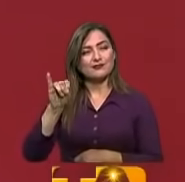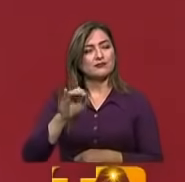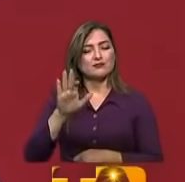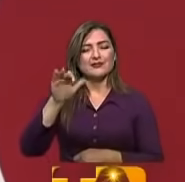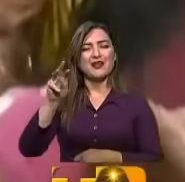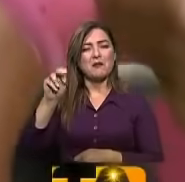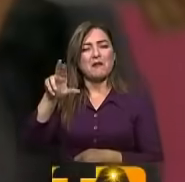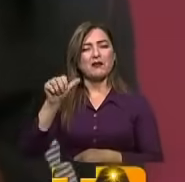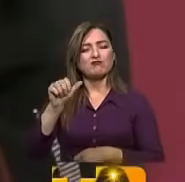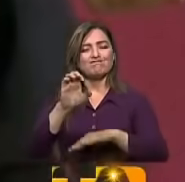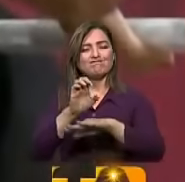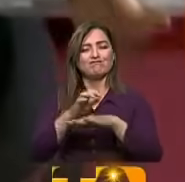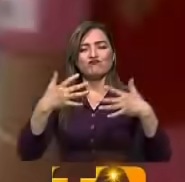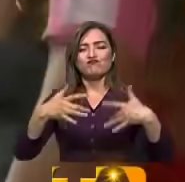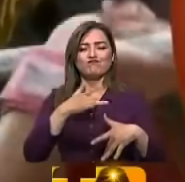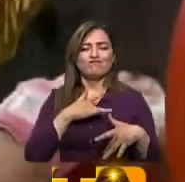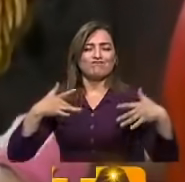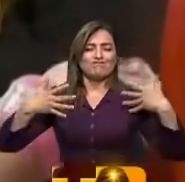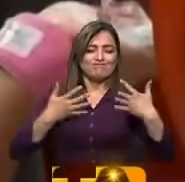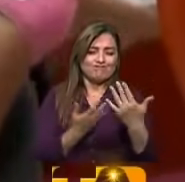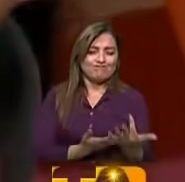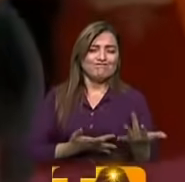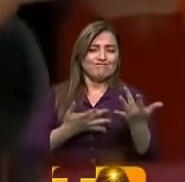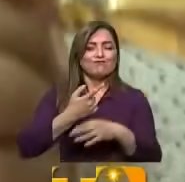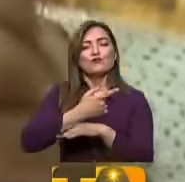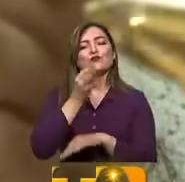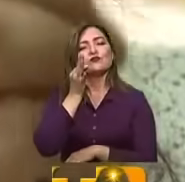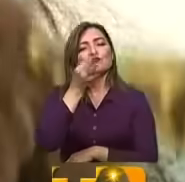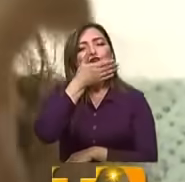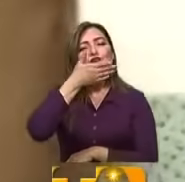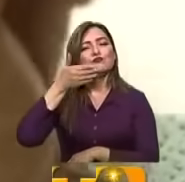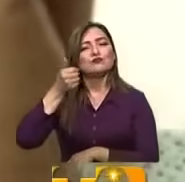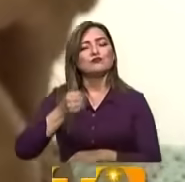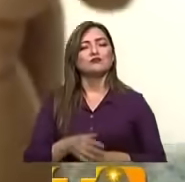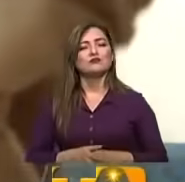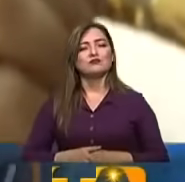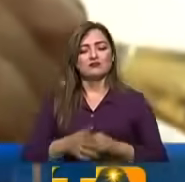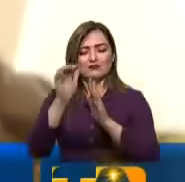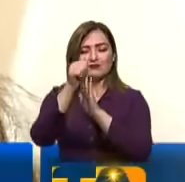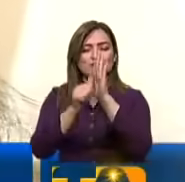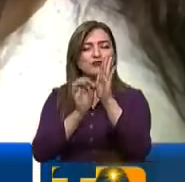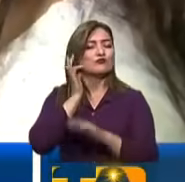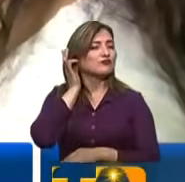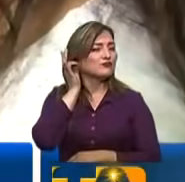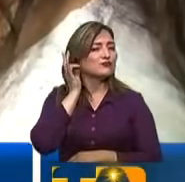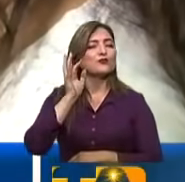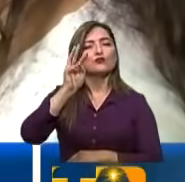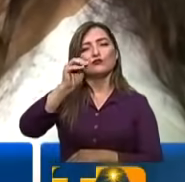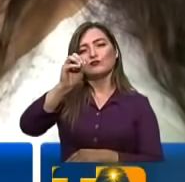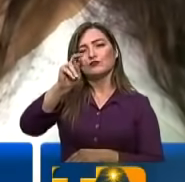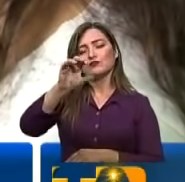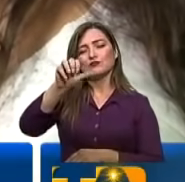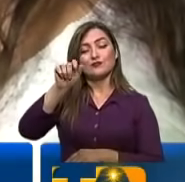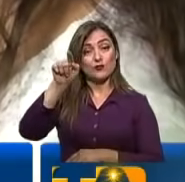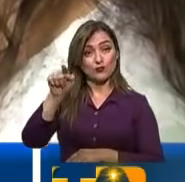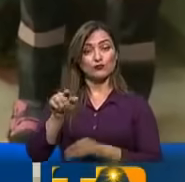Salazar dieron al Ecuador una dosis de alegría y esperanza de días mejores. Es por eso que la artesana Mónica Játiva decidió